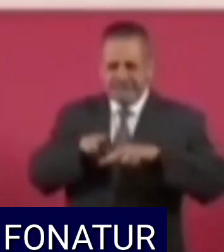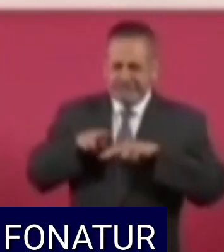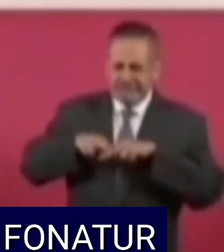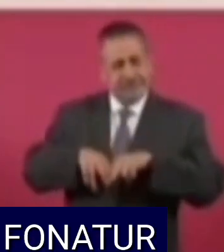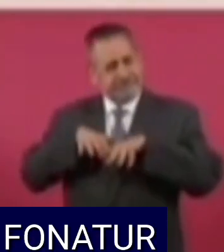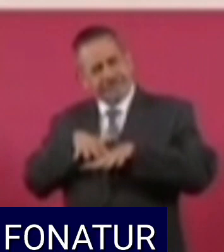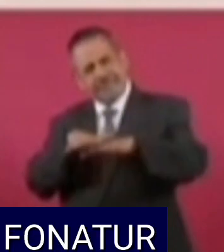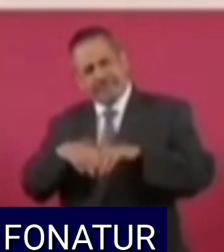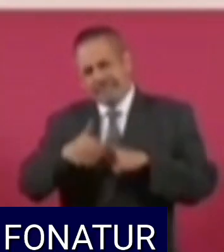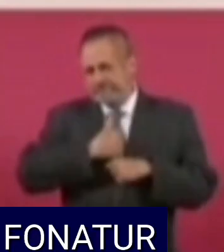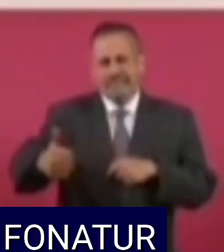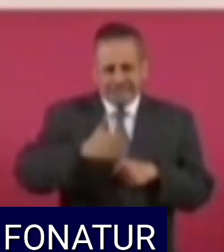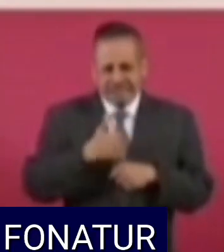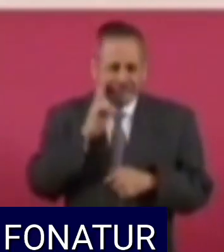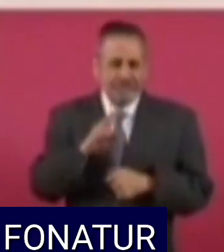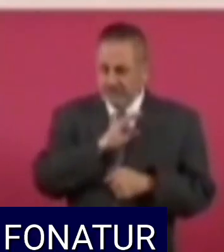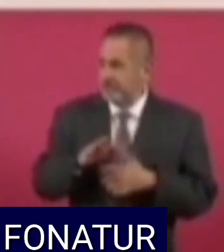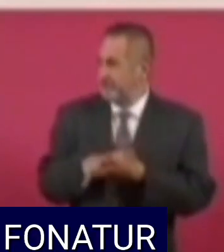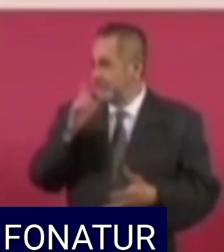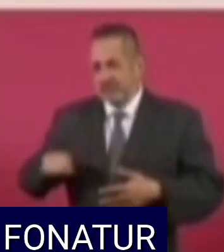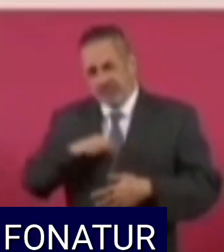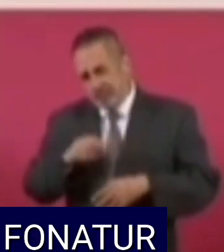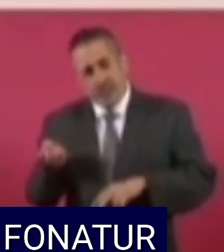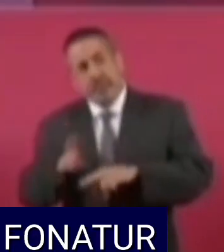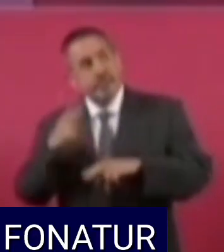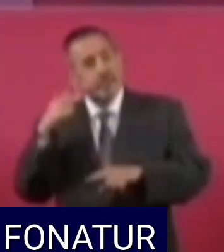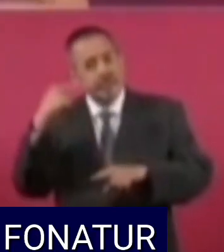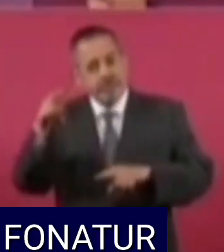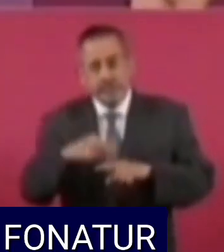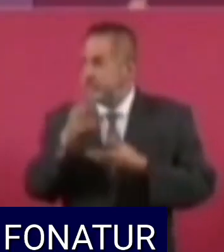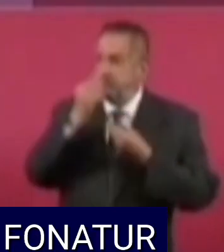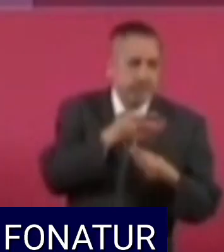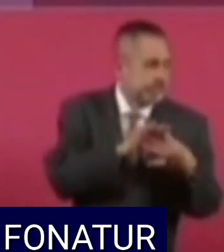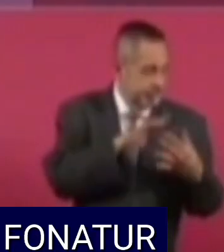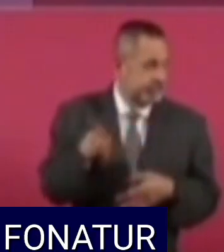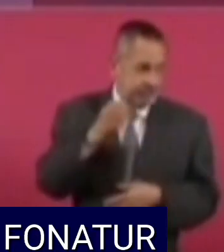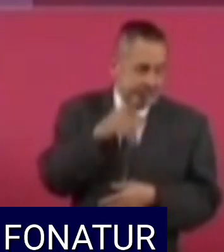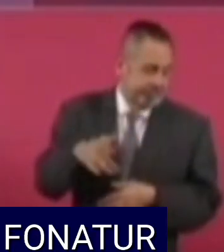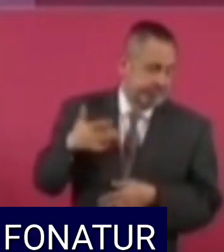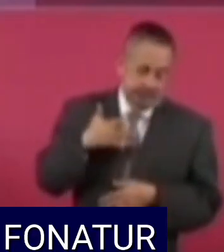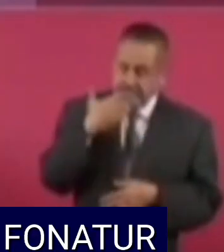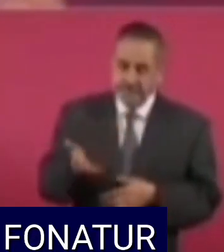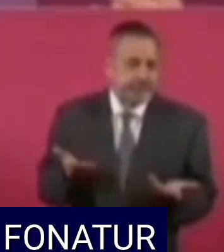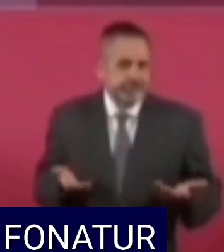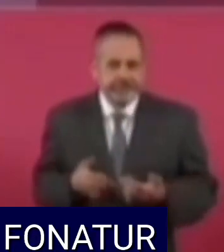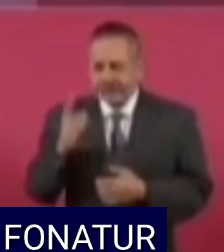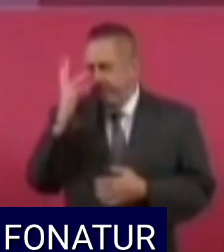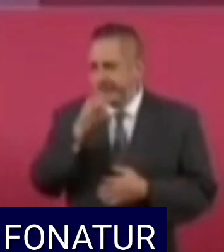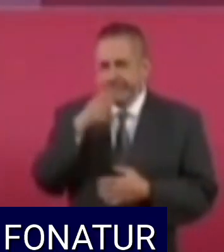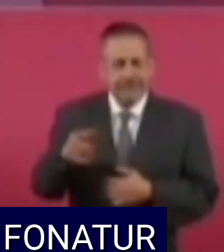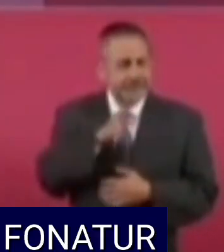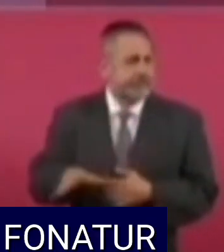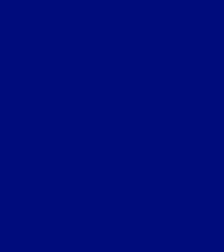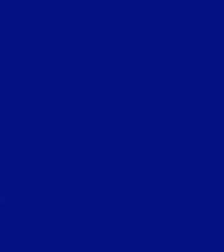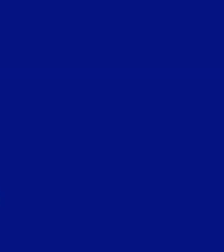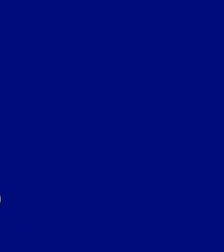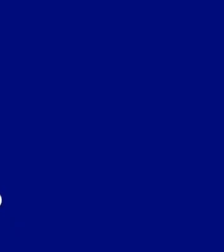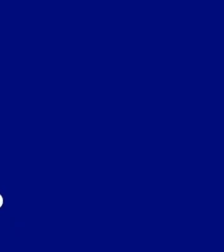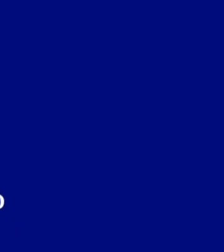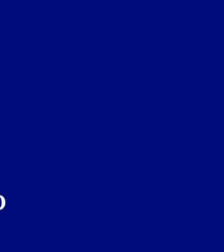todos, o los que puedan, la mayoría, puedan compartir esta experiencia, que es extraordinaria, única.